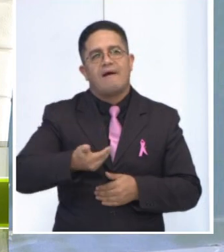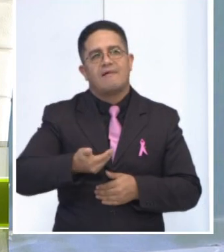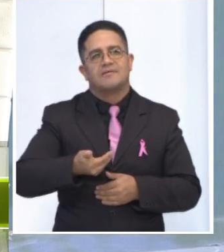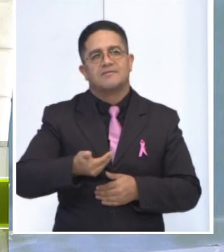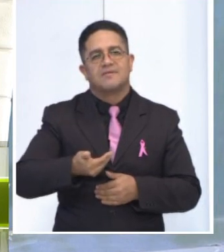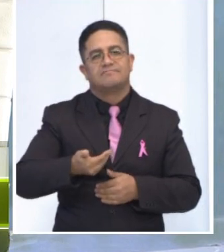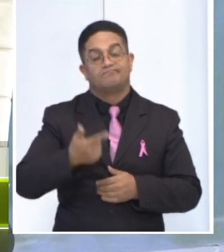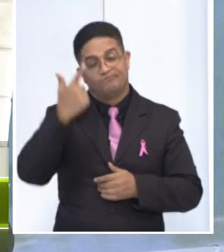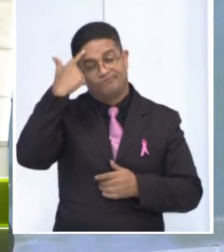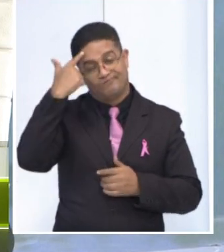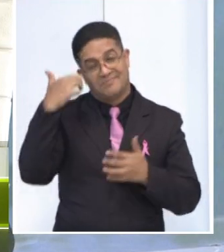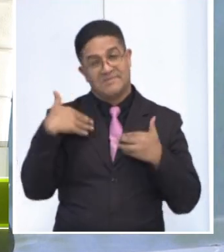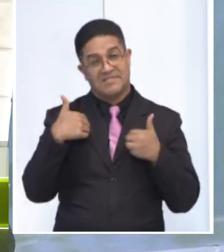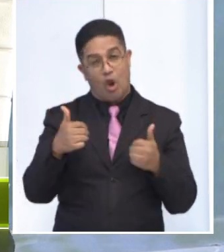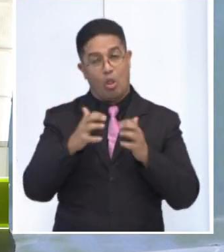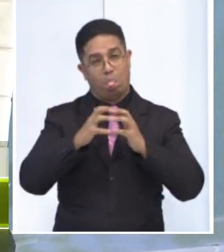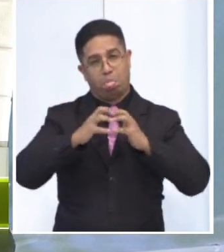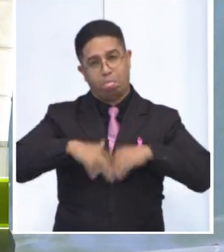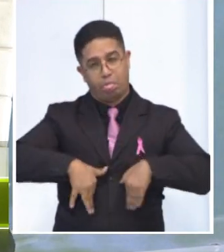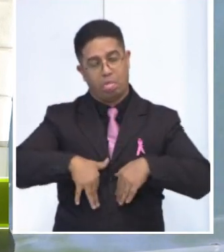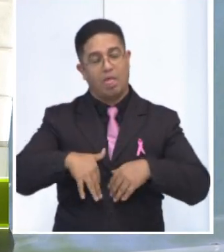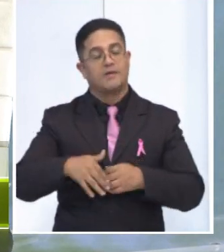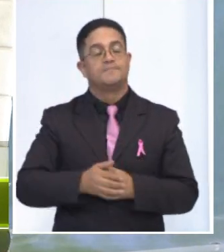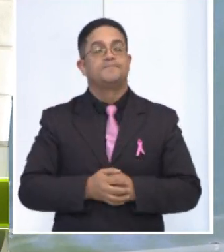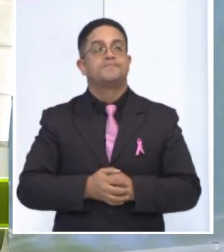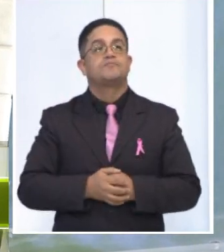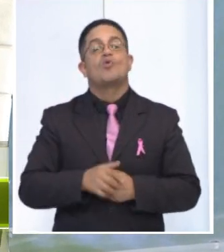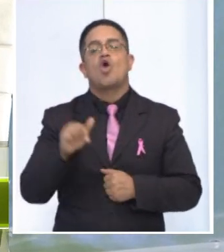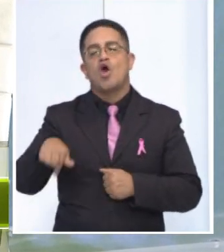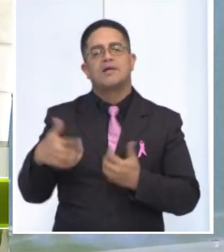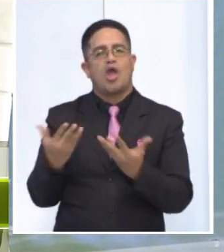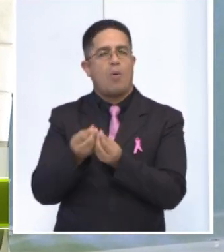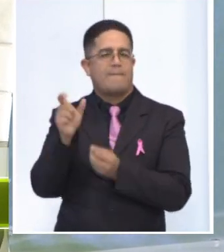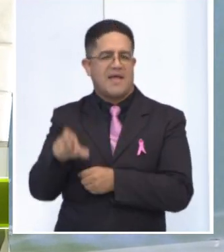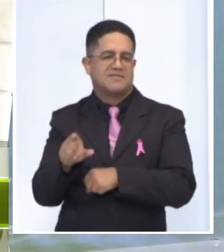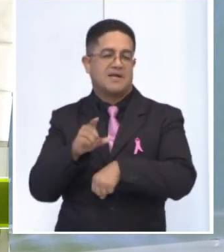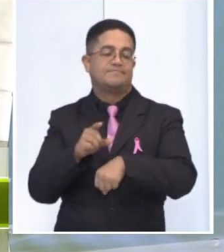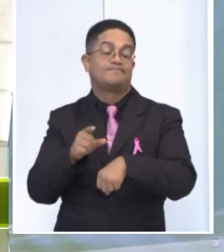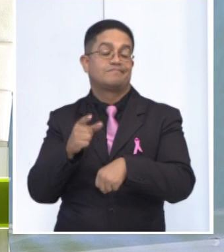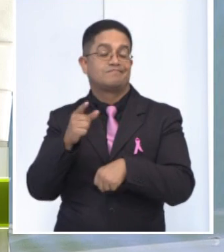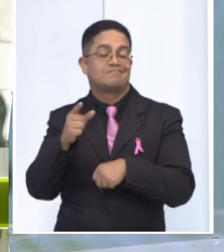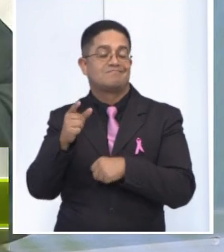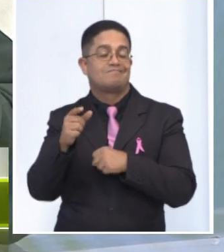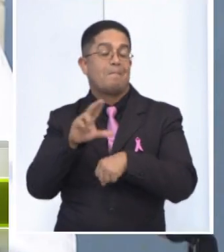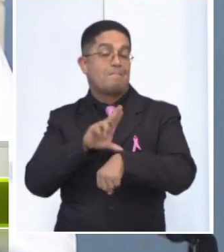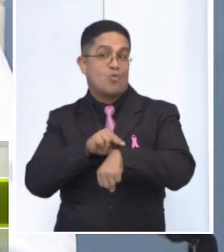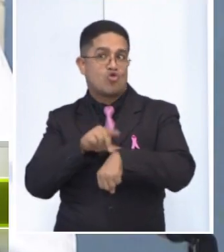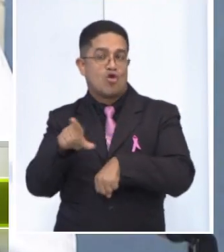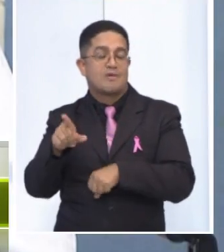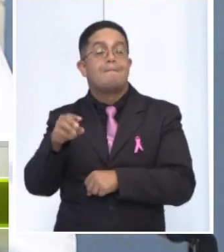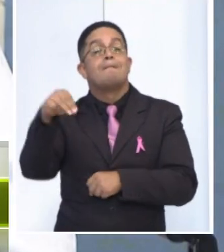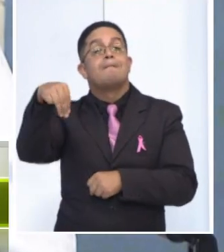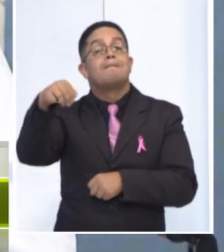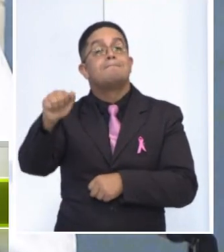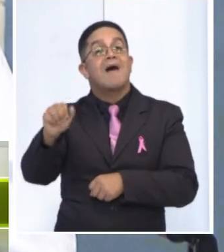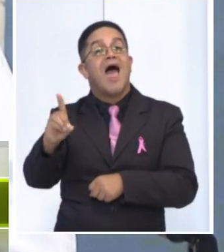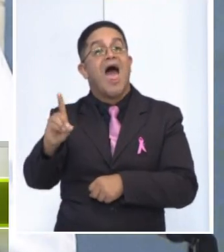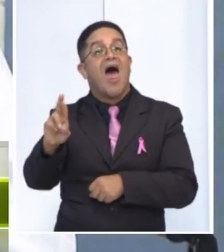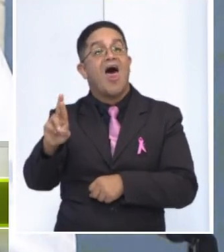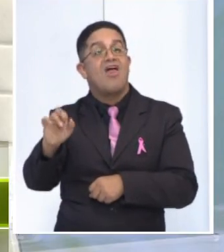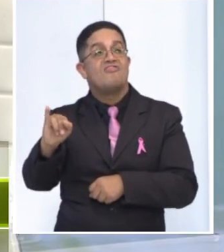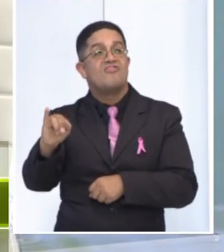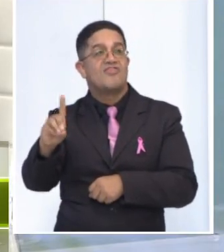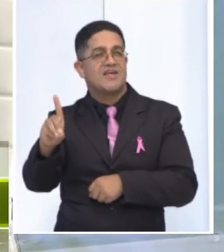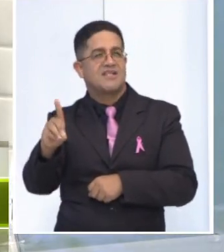el deterioro de la salud de las personas que lo consumen. Hoy nos acompaña el médico psiquiatra Luis Madrid para entender un poco cómo funcionan